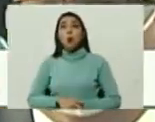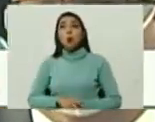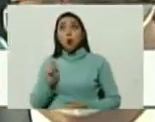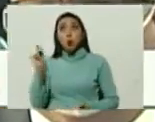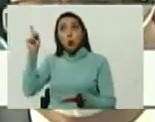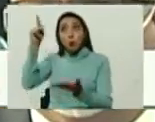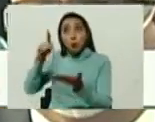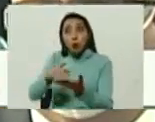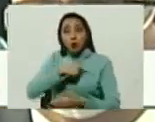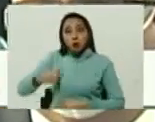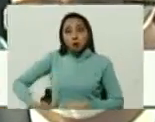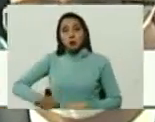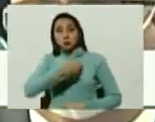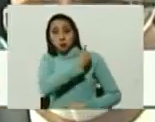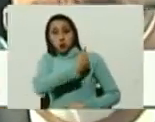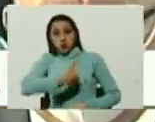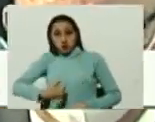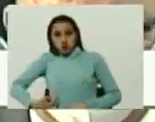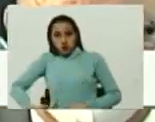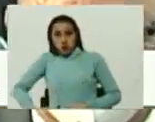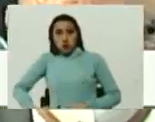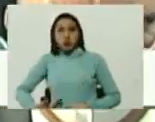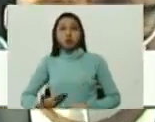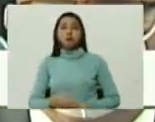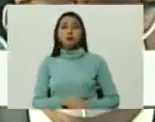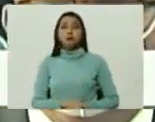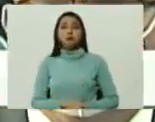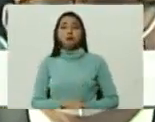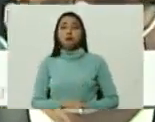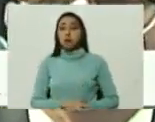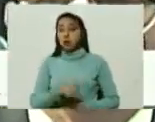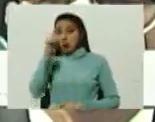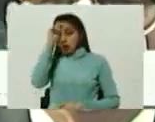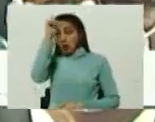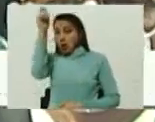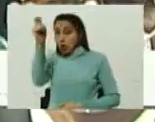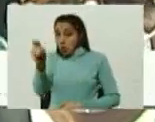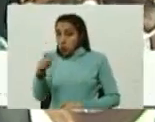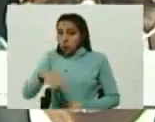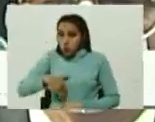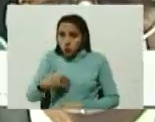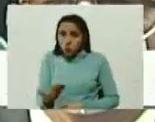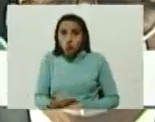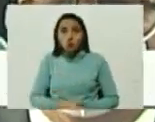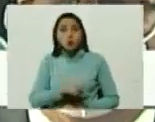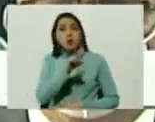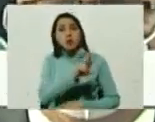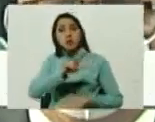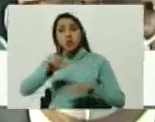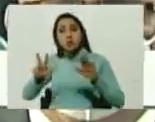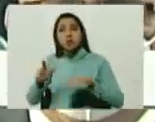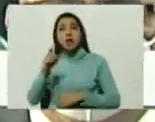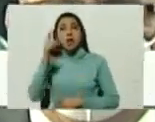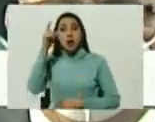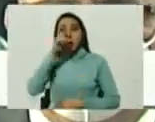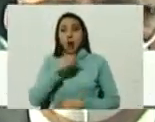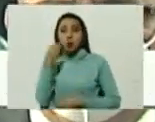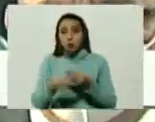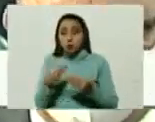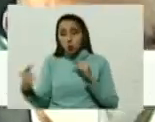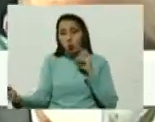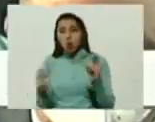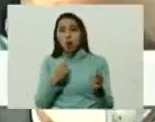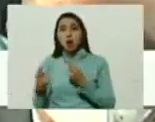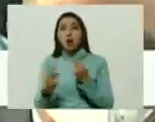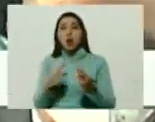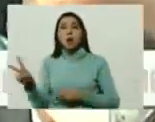de estado no podemos dejar de reconocer que estos últimos 23 años las relaciones de venezuela